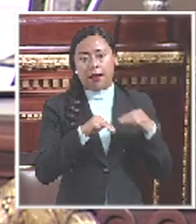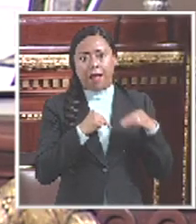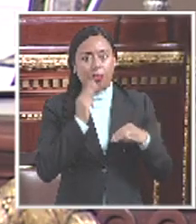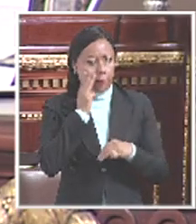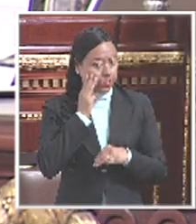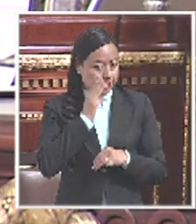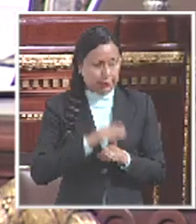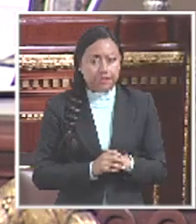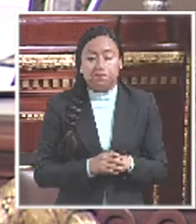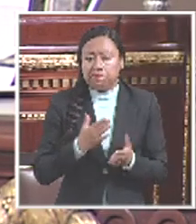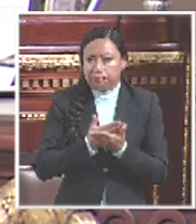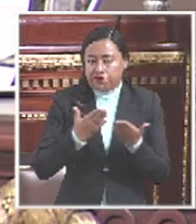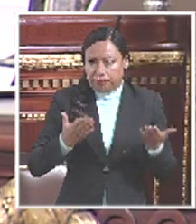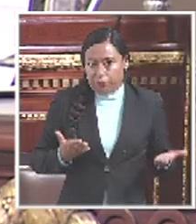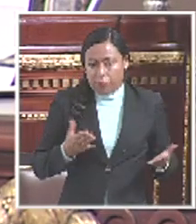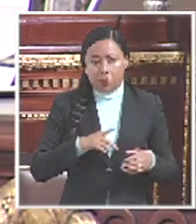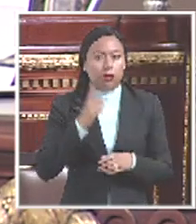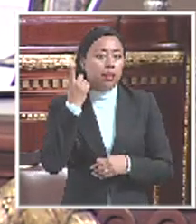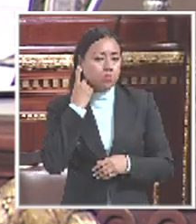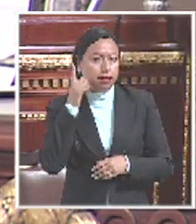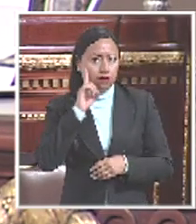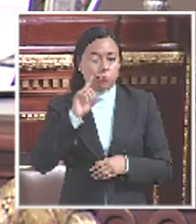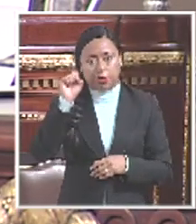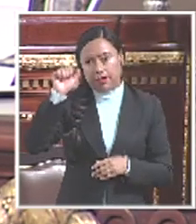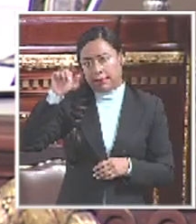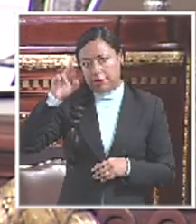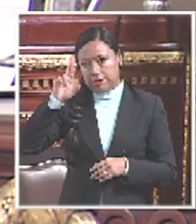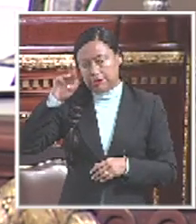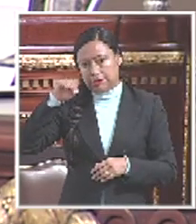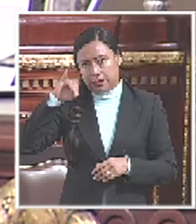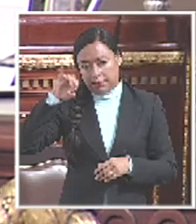integrante del Grupo Parlamentario del Partido del Trabajo.